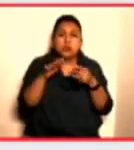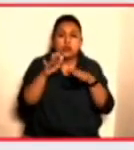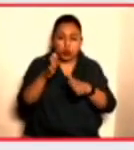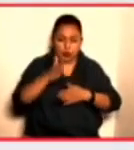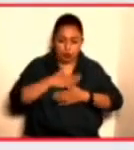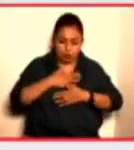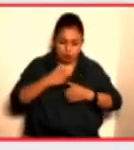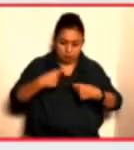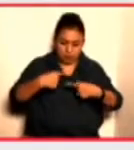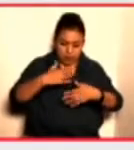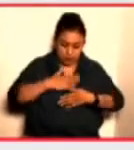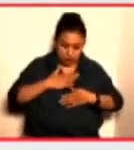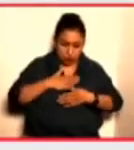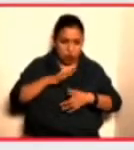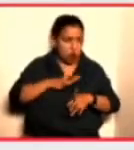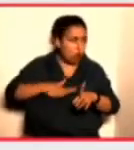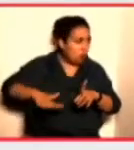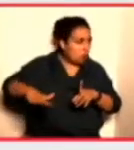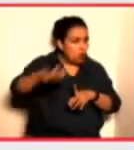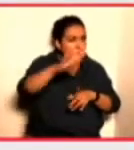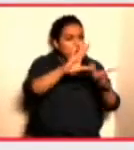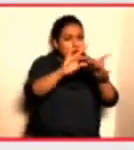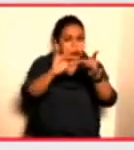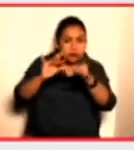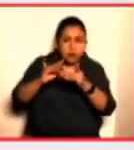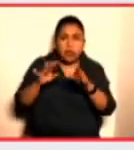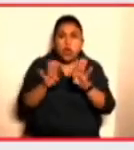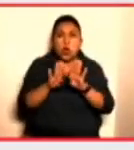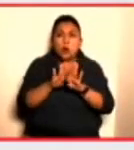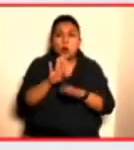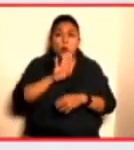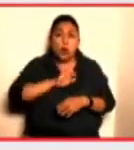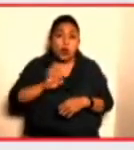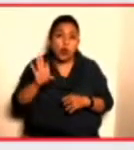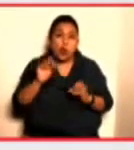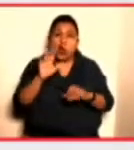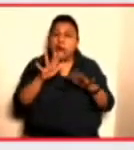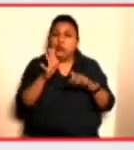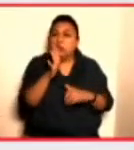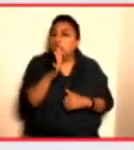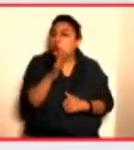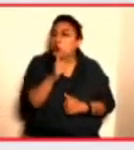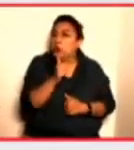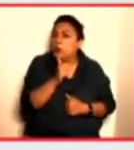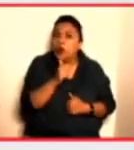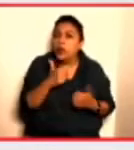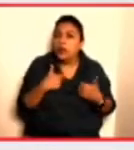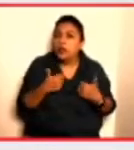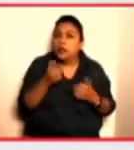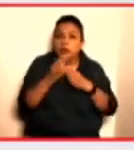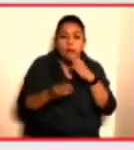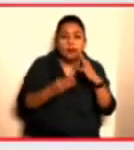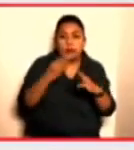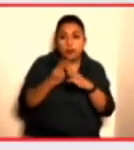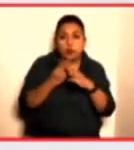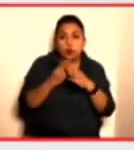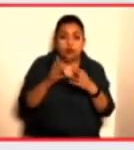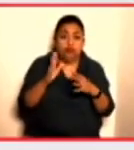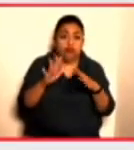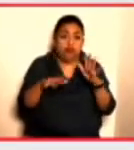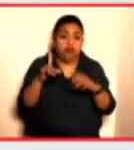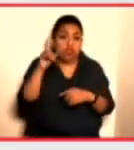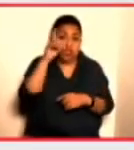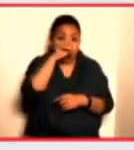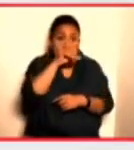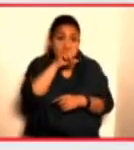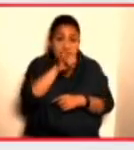mismo, sobre su entorno, sobre la capacidad o imposibilidad de entender el mundo de manera compleja y